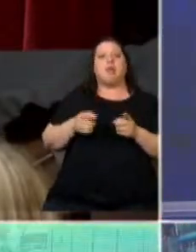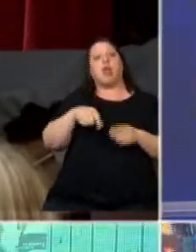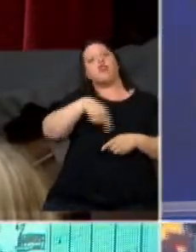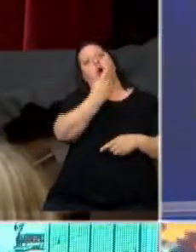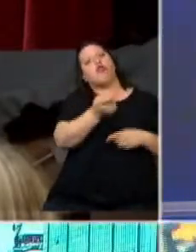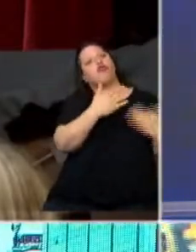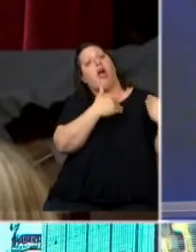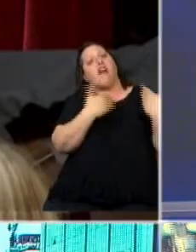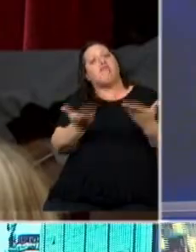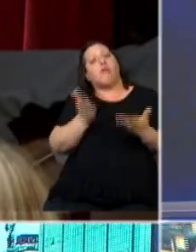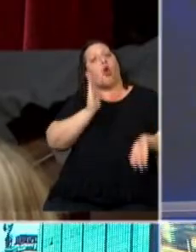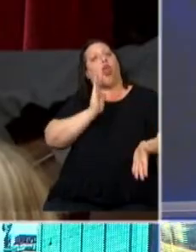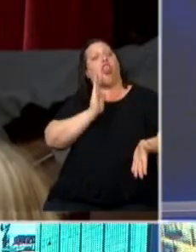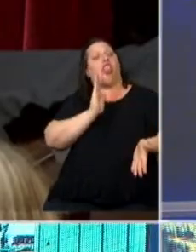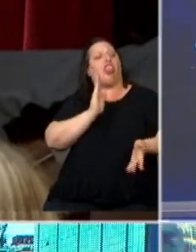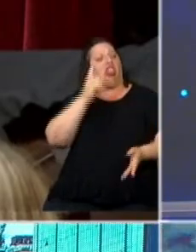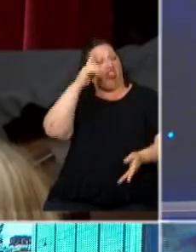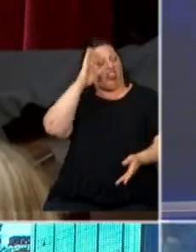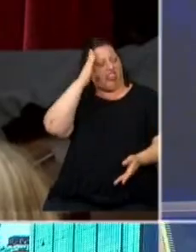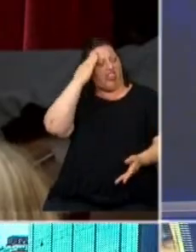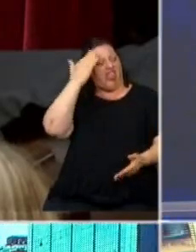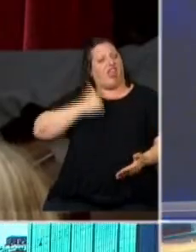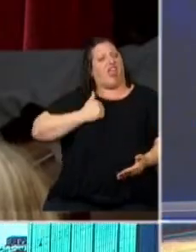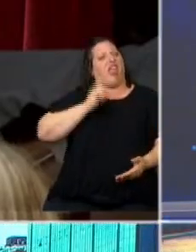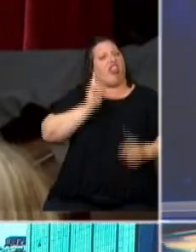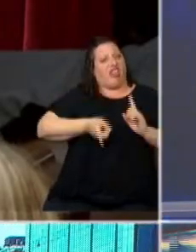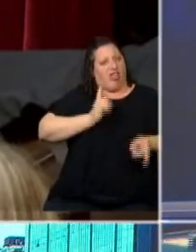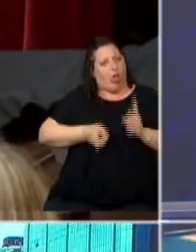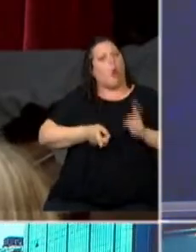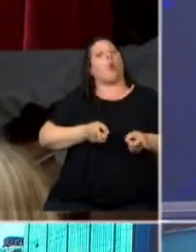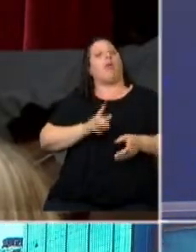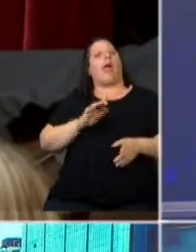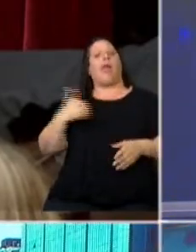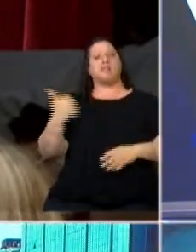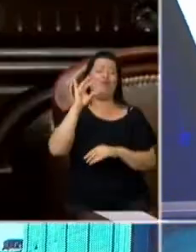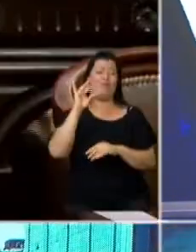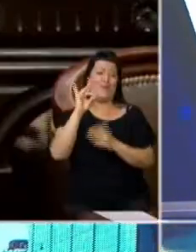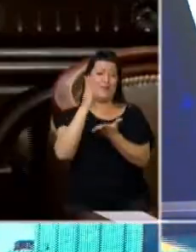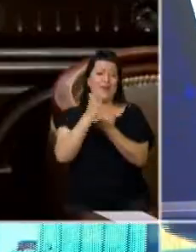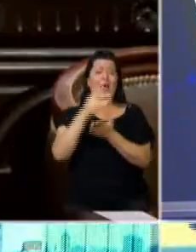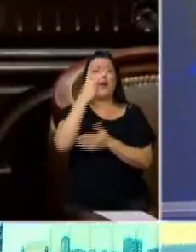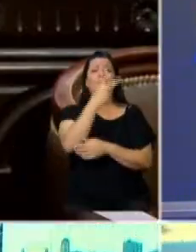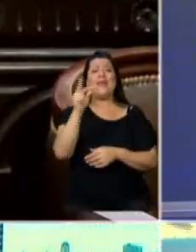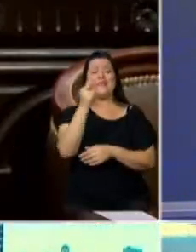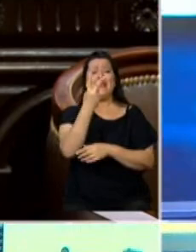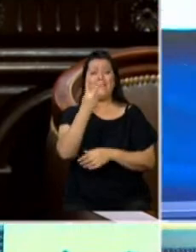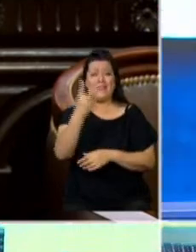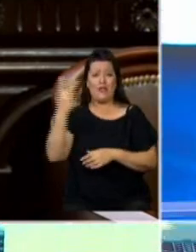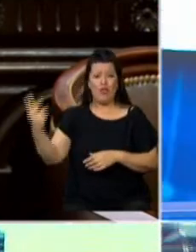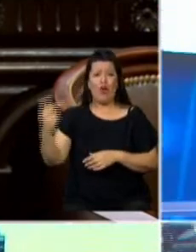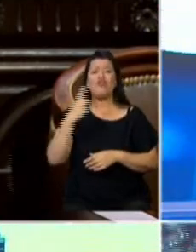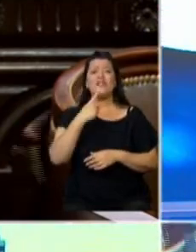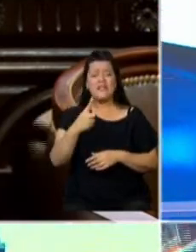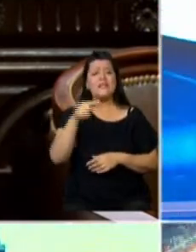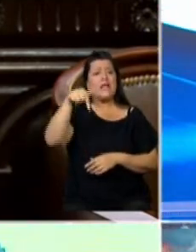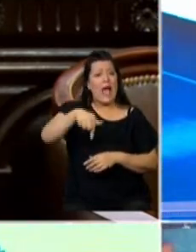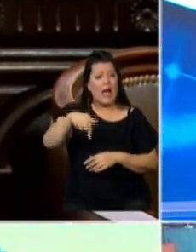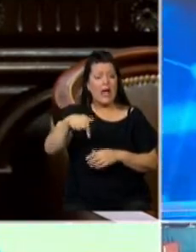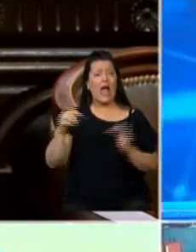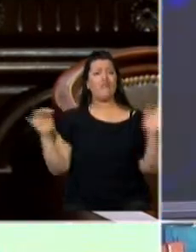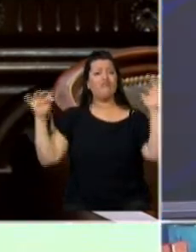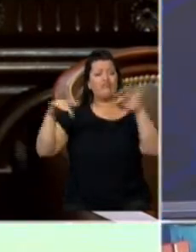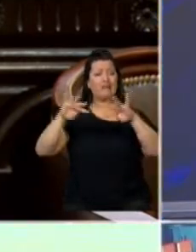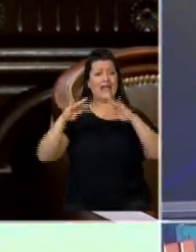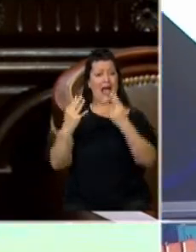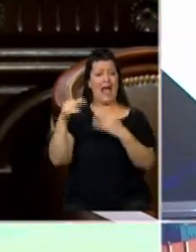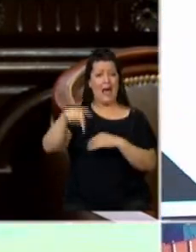vamos a analizar después del caso de la ficha única a nivel nacional, que bueno, es importante para